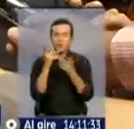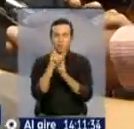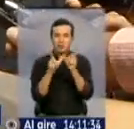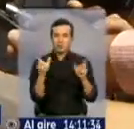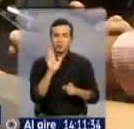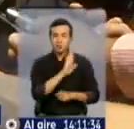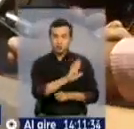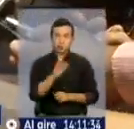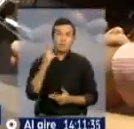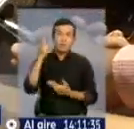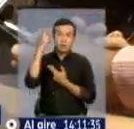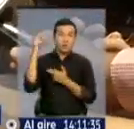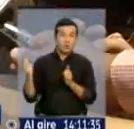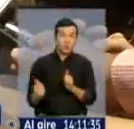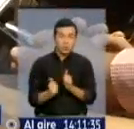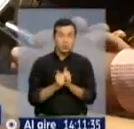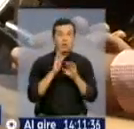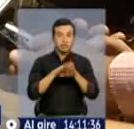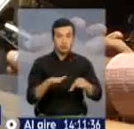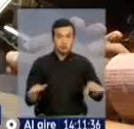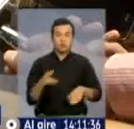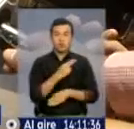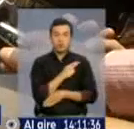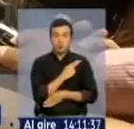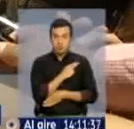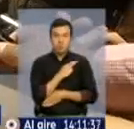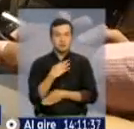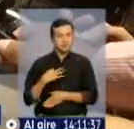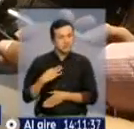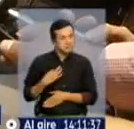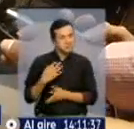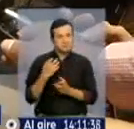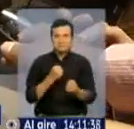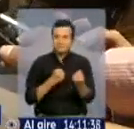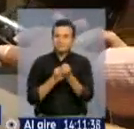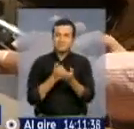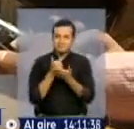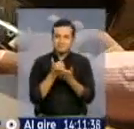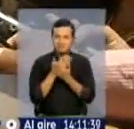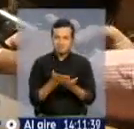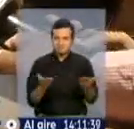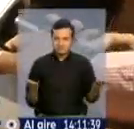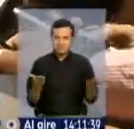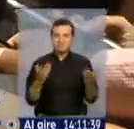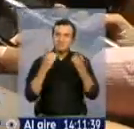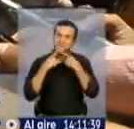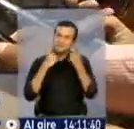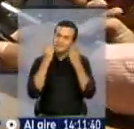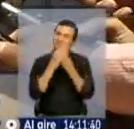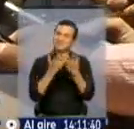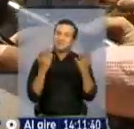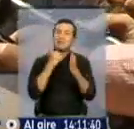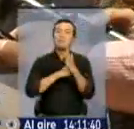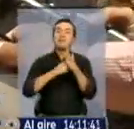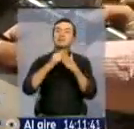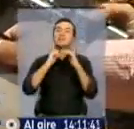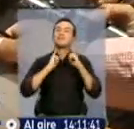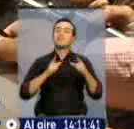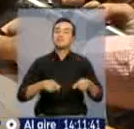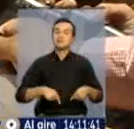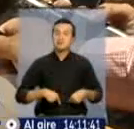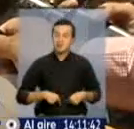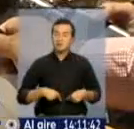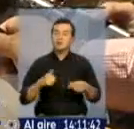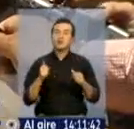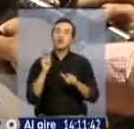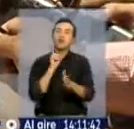personal militar, por estudiantes universitarios que están muy deseosos también de acompañarnos, y como repito, del Ministerio de Salud, con